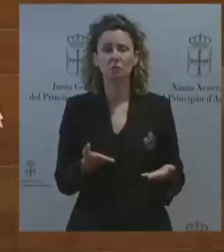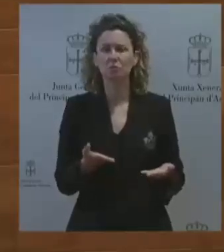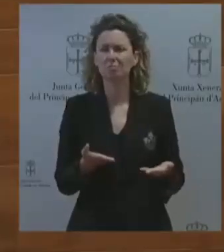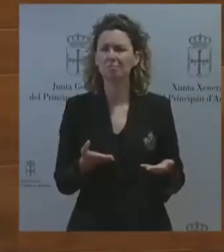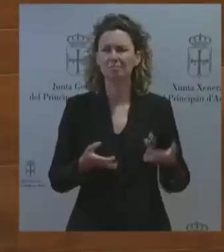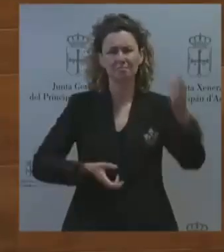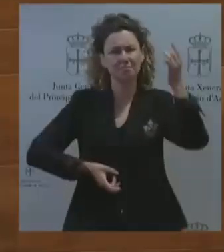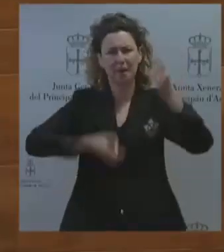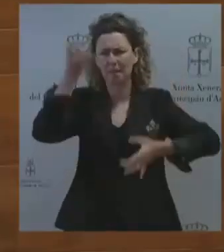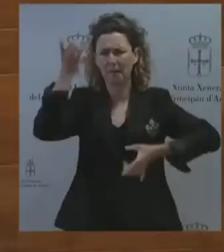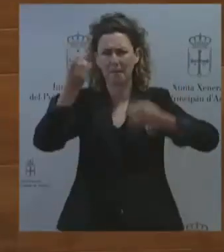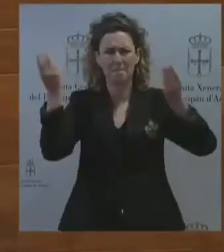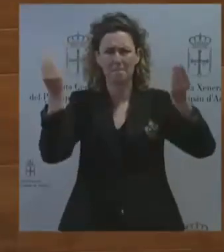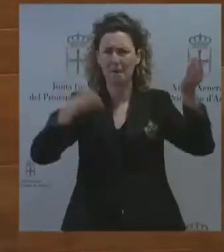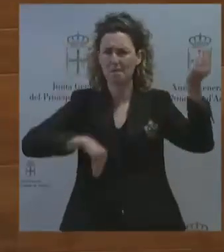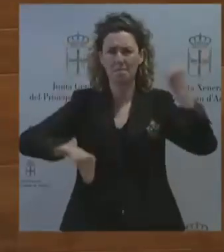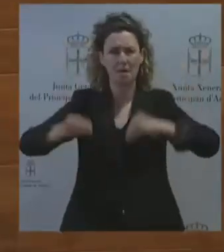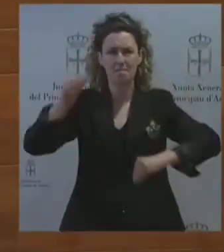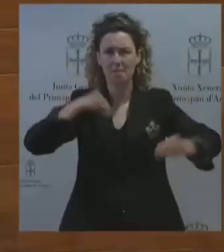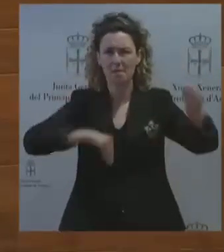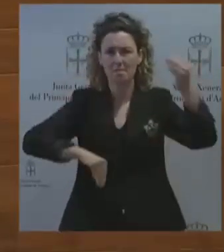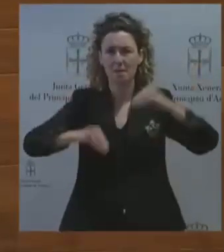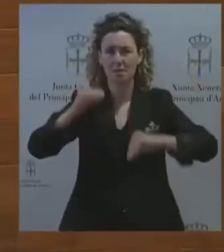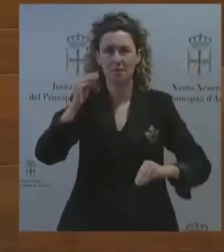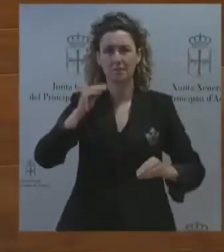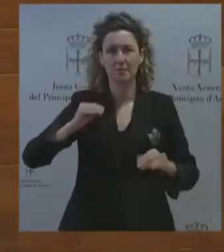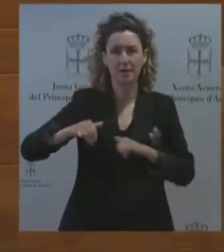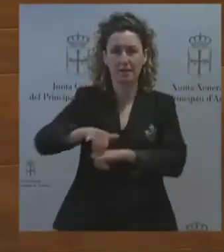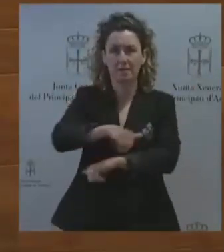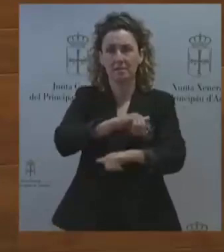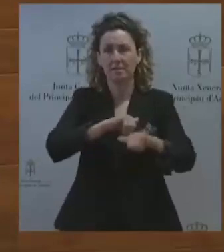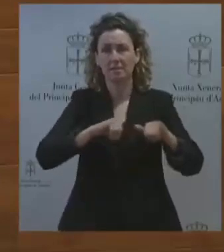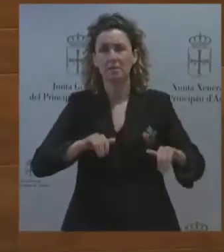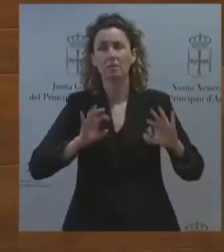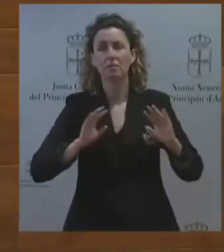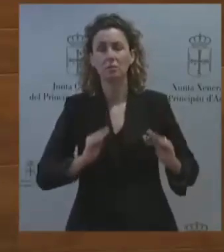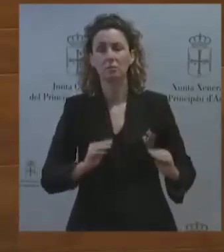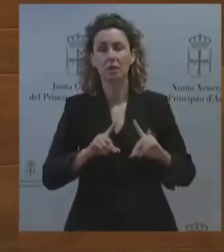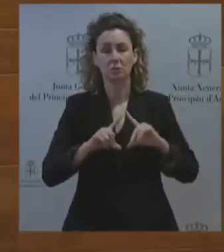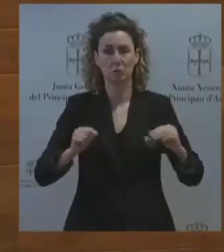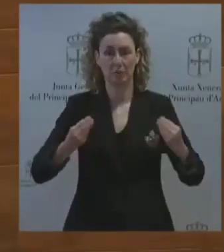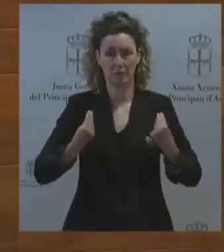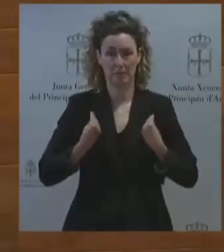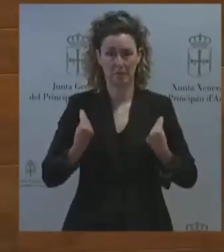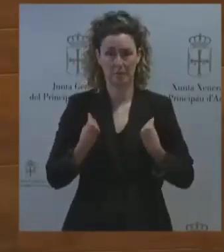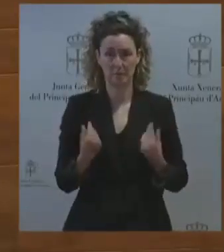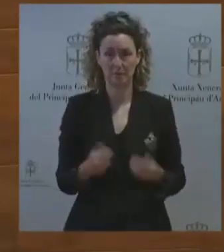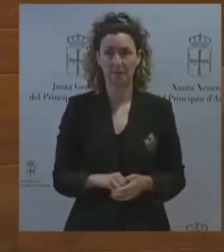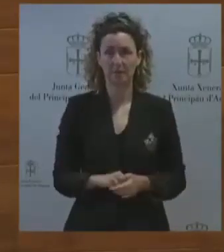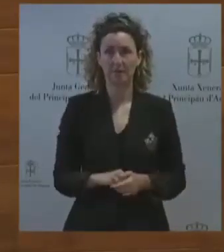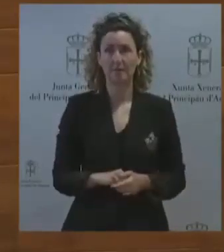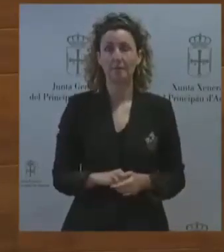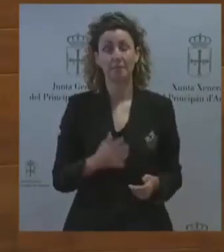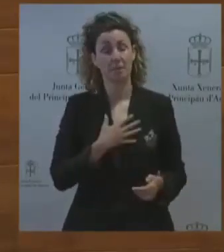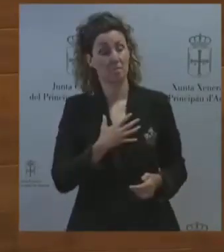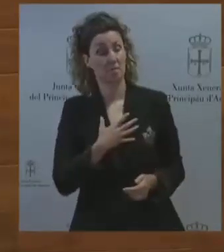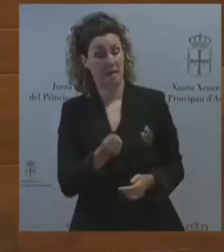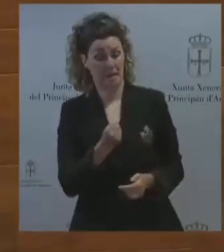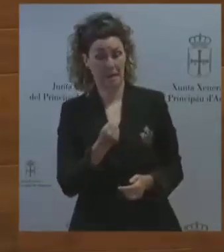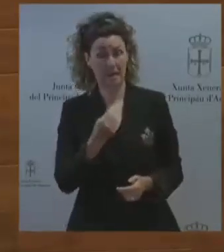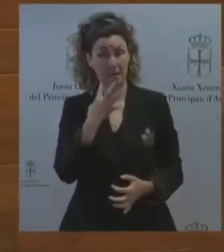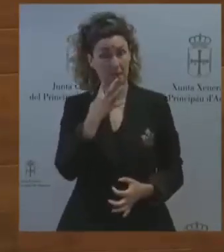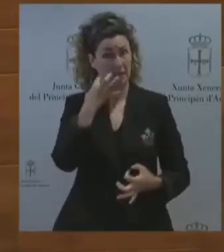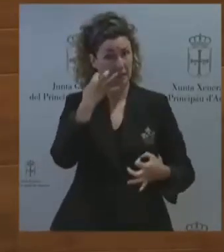manipular a los asturianos. Usted ha tenido la gallardía, porque realmente no se puede decir de otra forma,